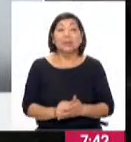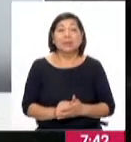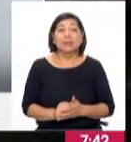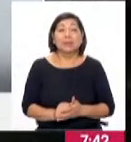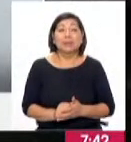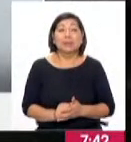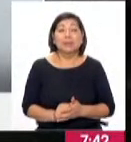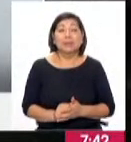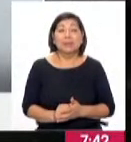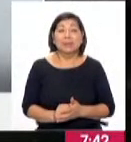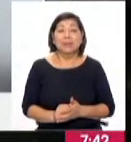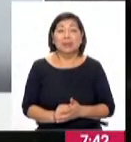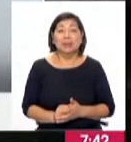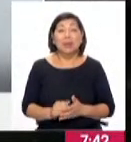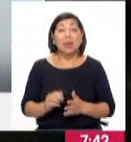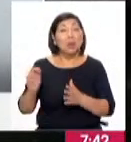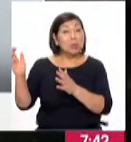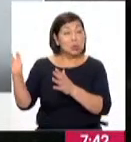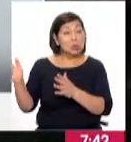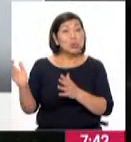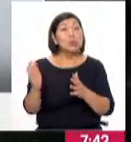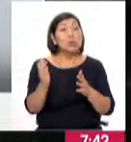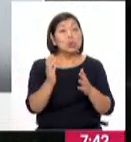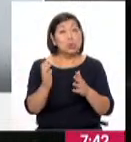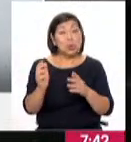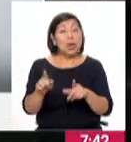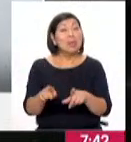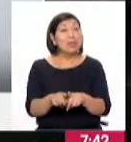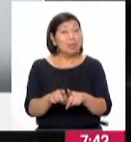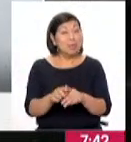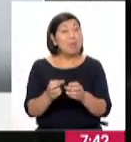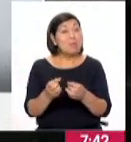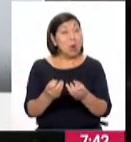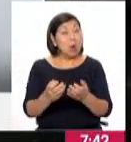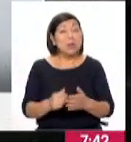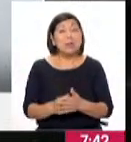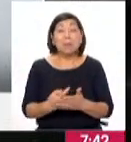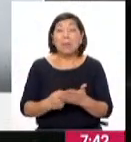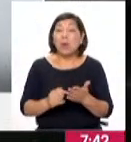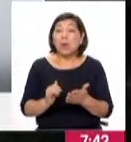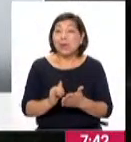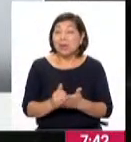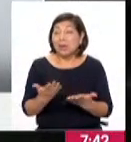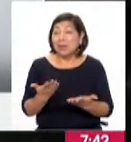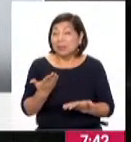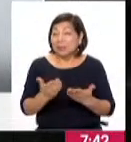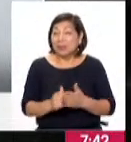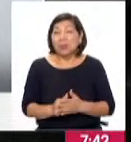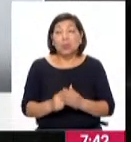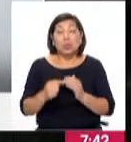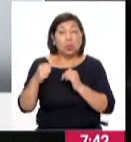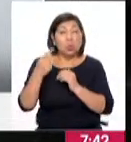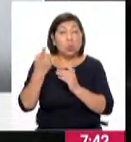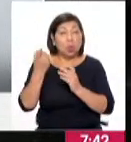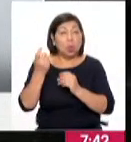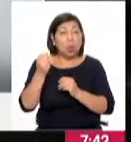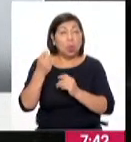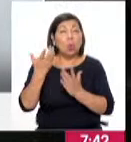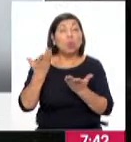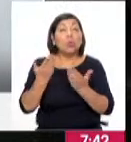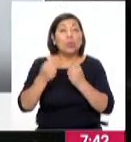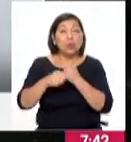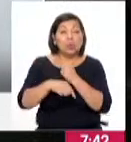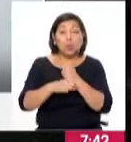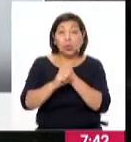resulta que los vientos también están siendo algo anómalos por lo general soplan de Sur a Norte